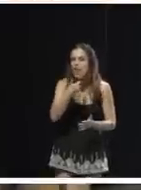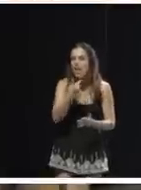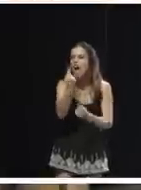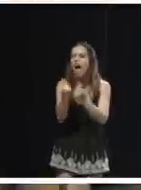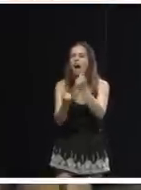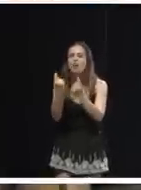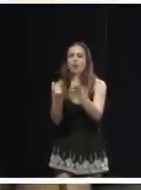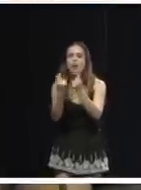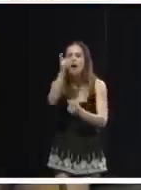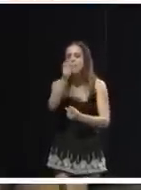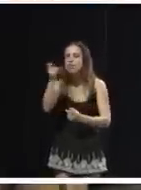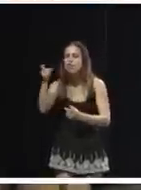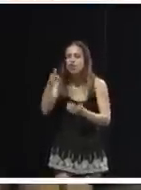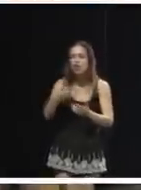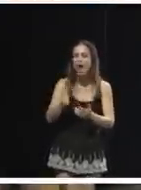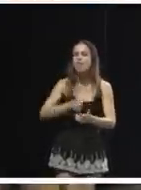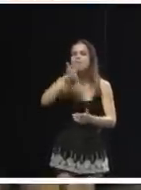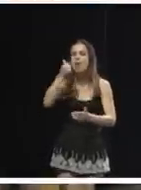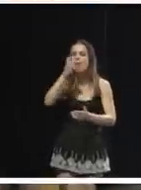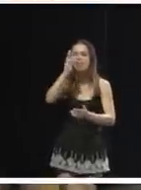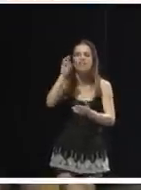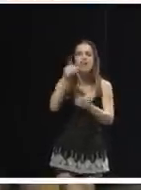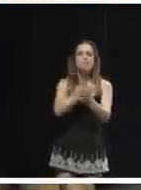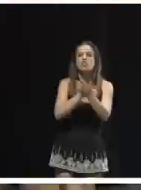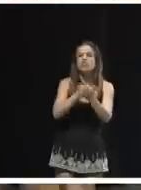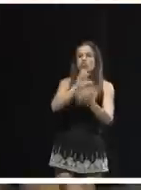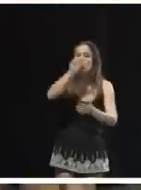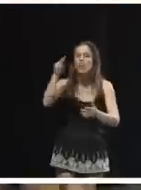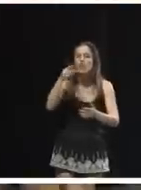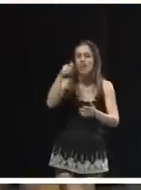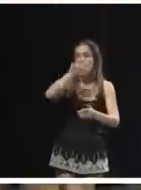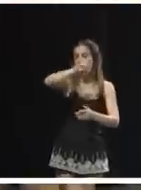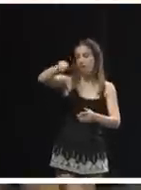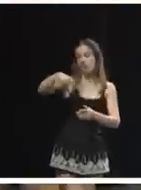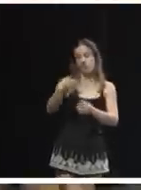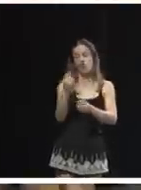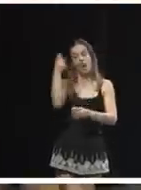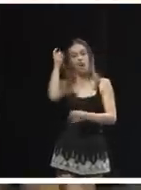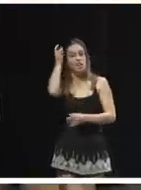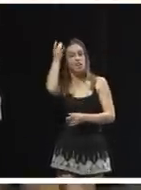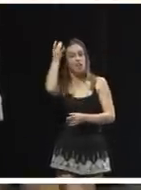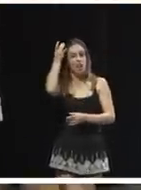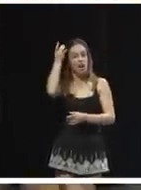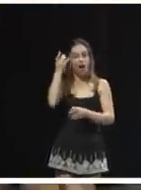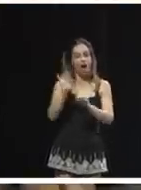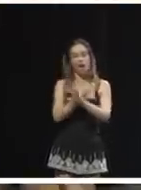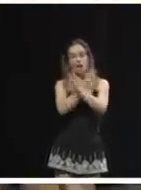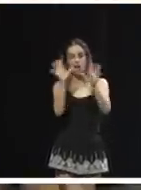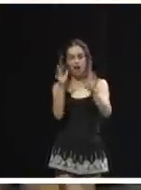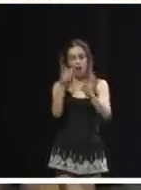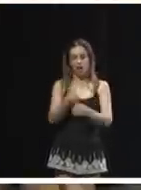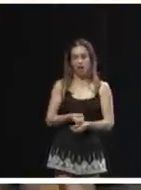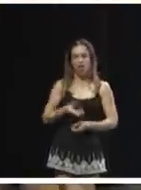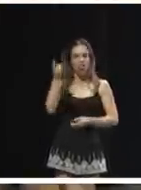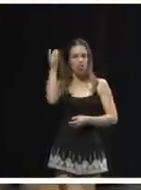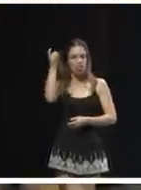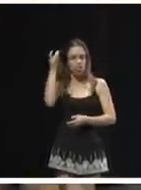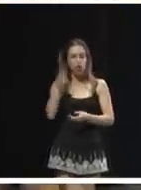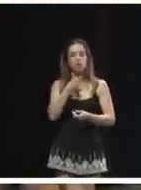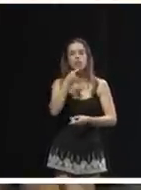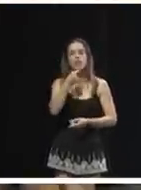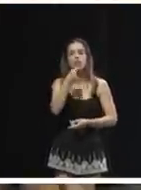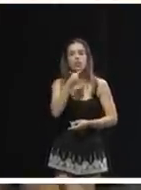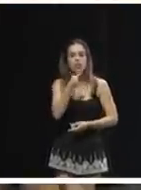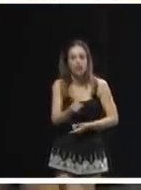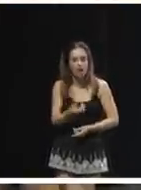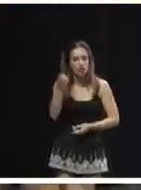Ellos tienen las ideas claras, que no os cuenten milongas. Dicen en esta entrevista que va a bajar los impuestos a